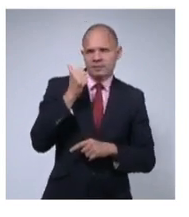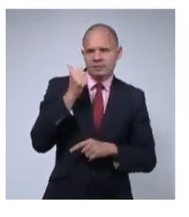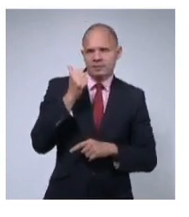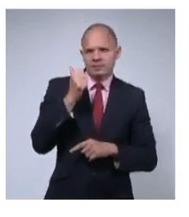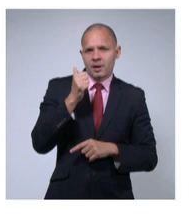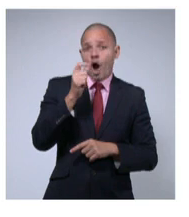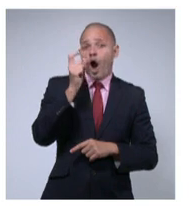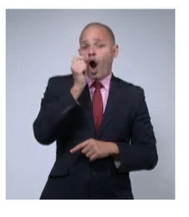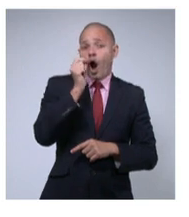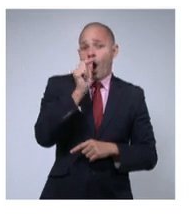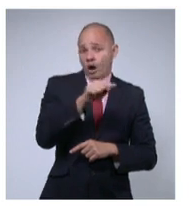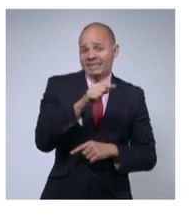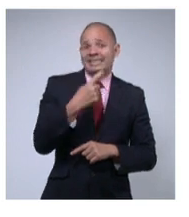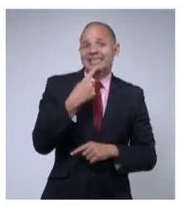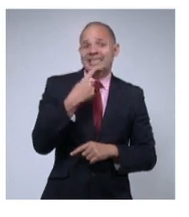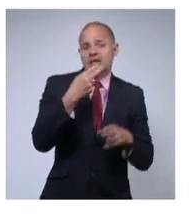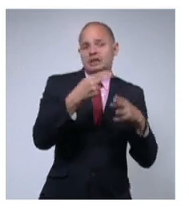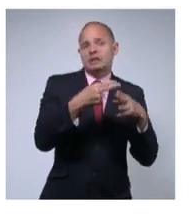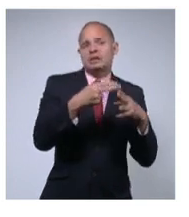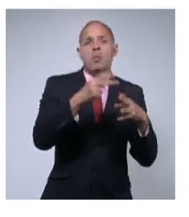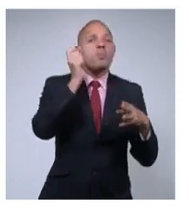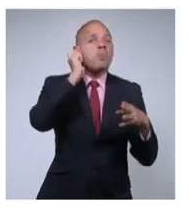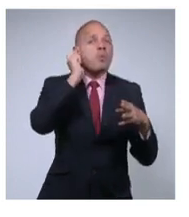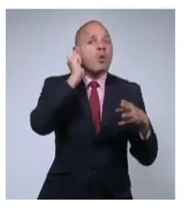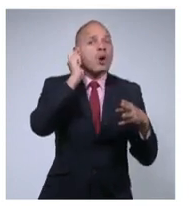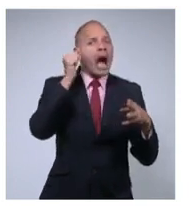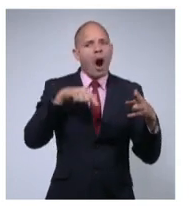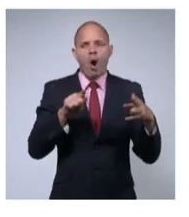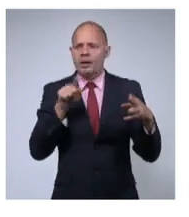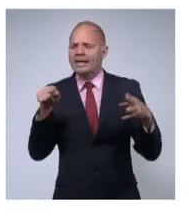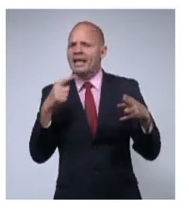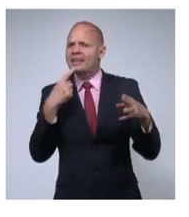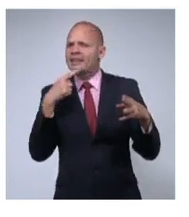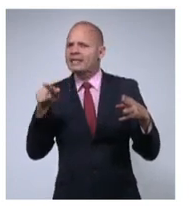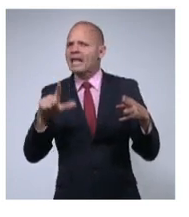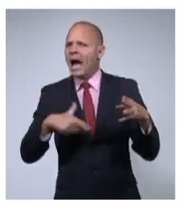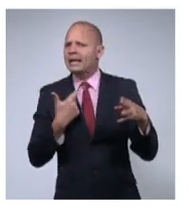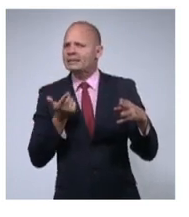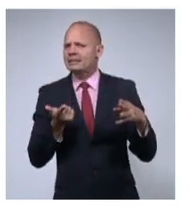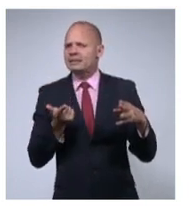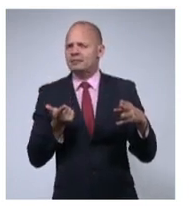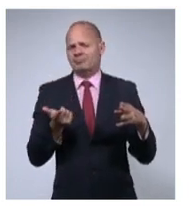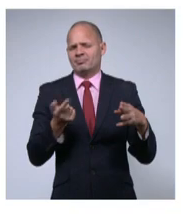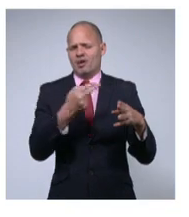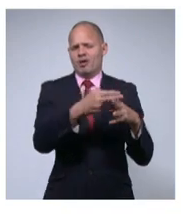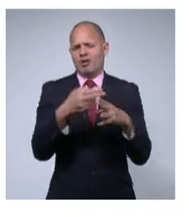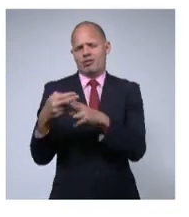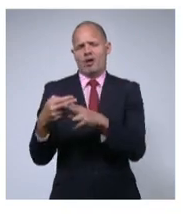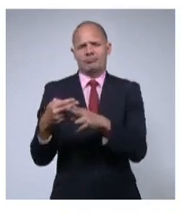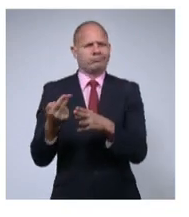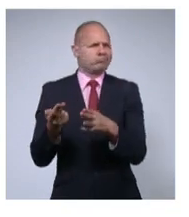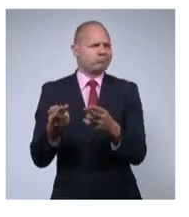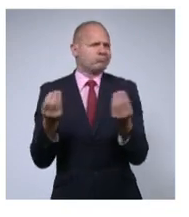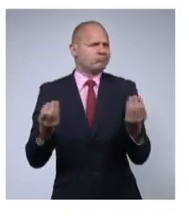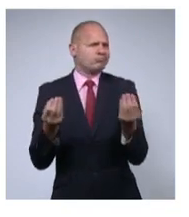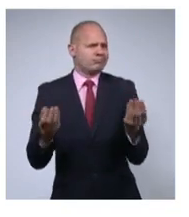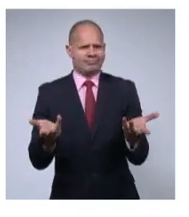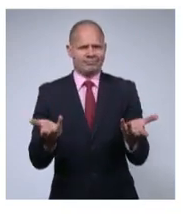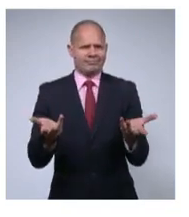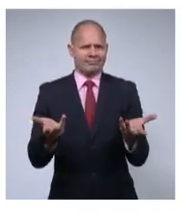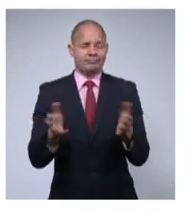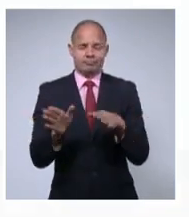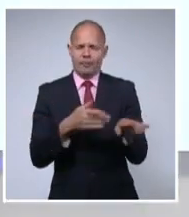de otra joven. O sea que es una, es la otra. ¿Quién es la actriz realmente? Regresamos, vean el cambio. Otra página que lo publicó